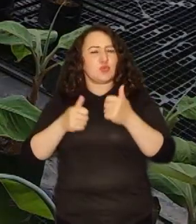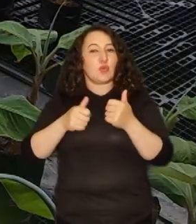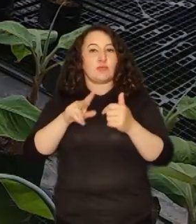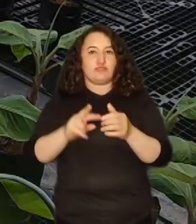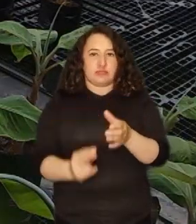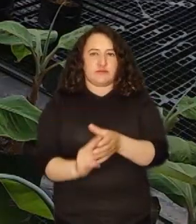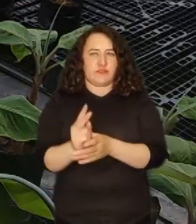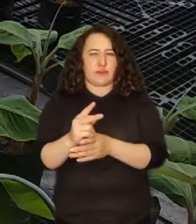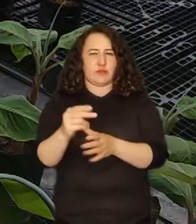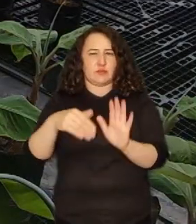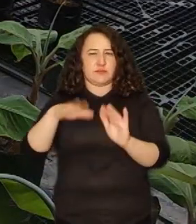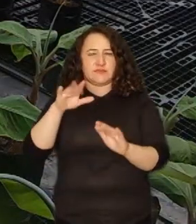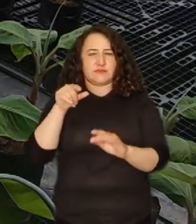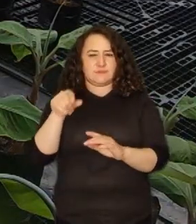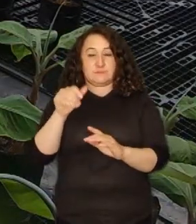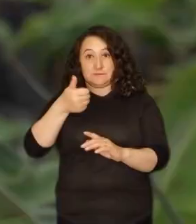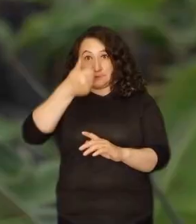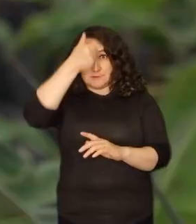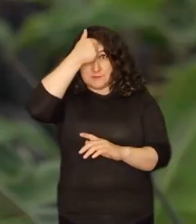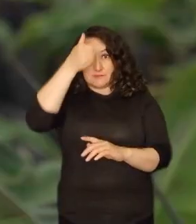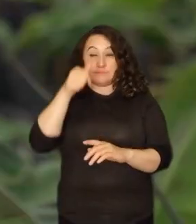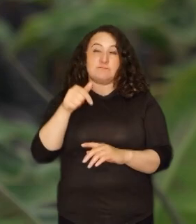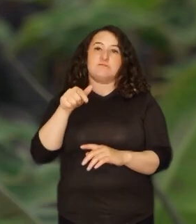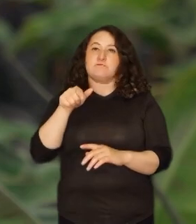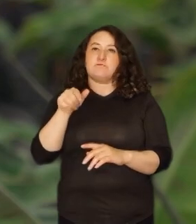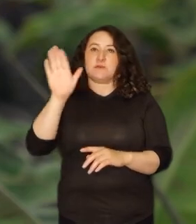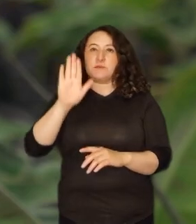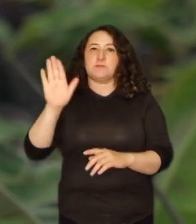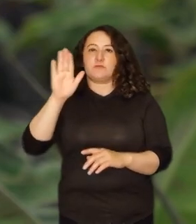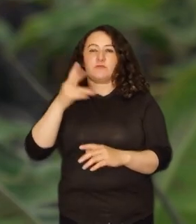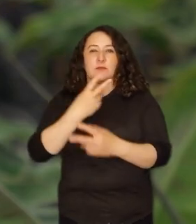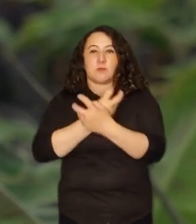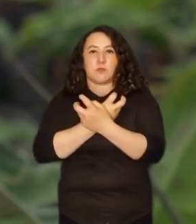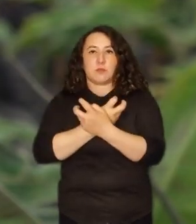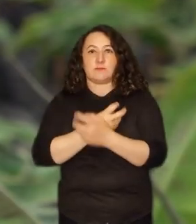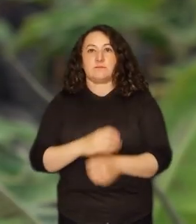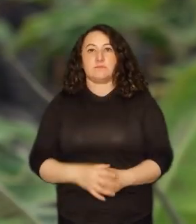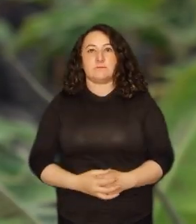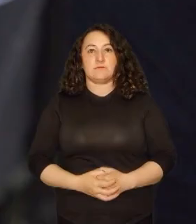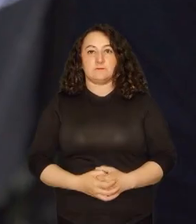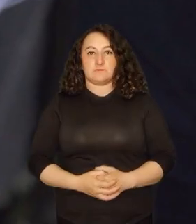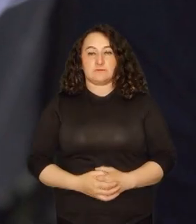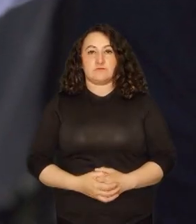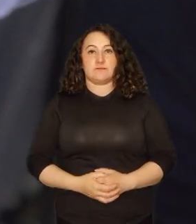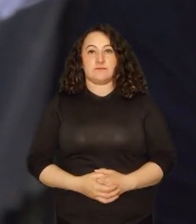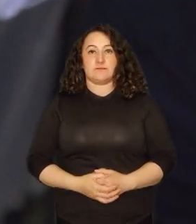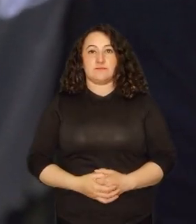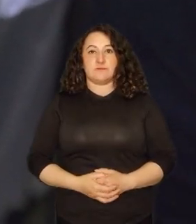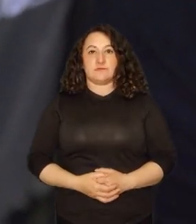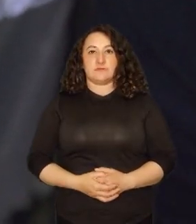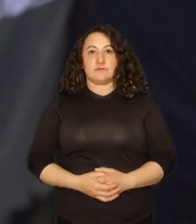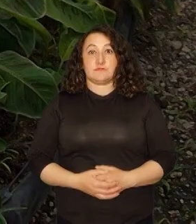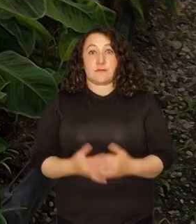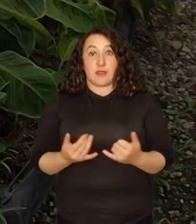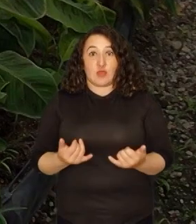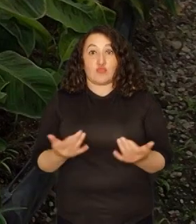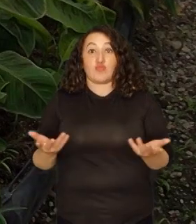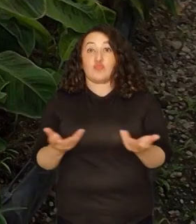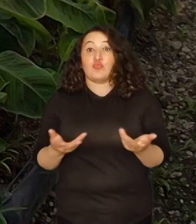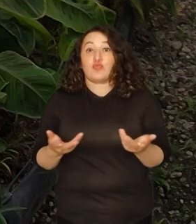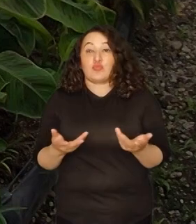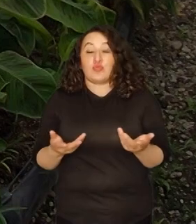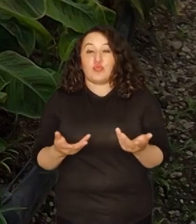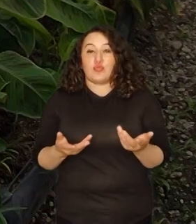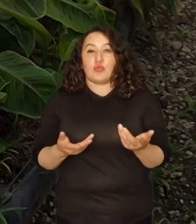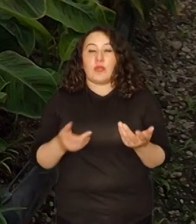este vivero que es uno de los pioneros que hay en el departamento del Huila actualmente. Ahora mismo